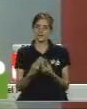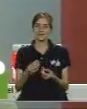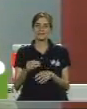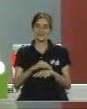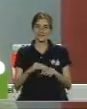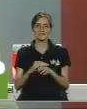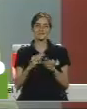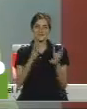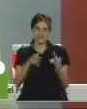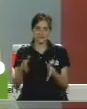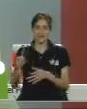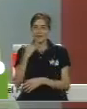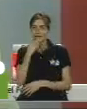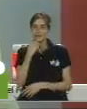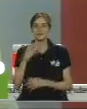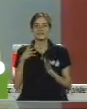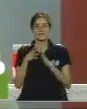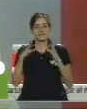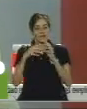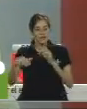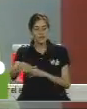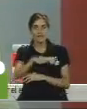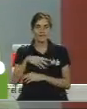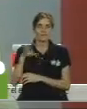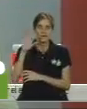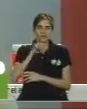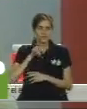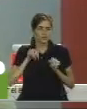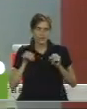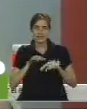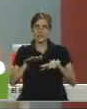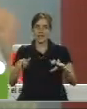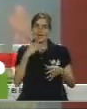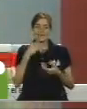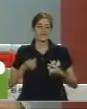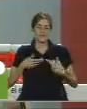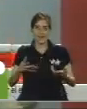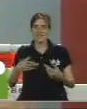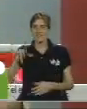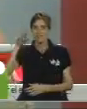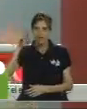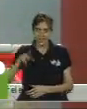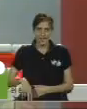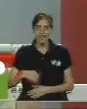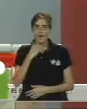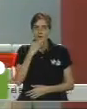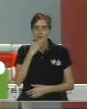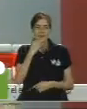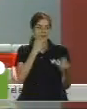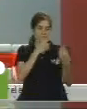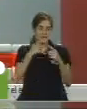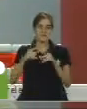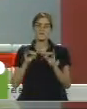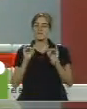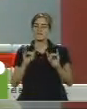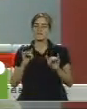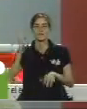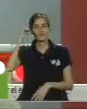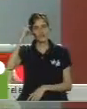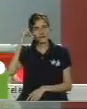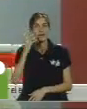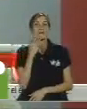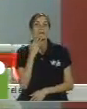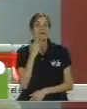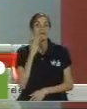comandante presidente Chávez en todo el país. Estamos desplegados, las entregas son a diario, varias al mismo día.